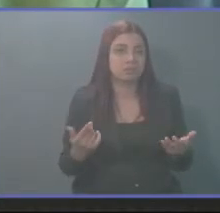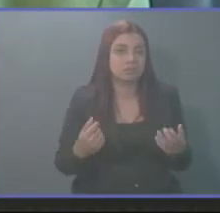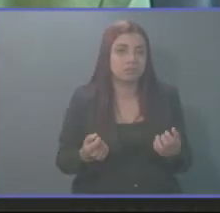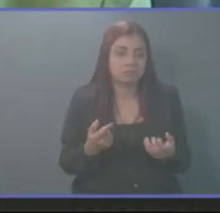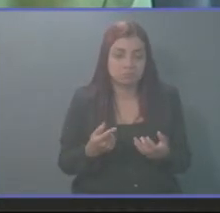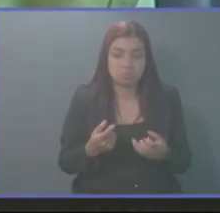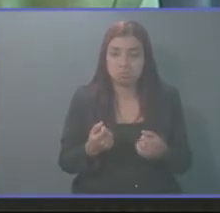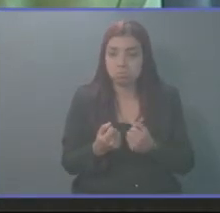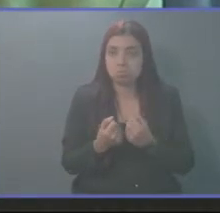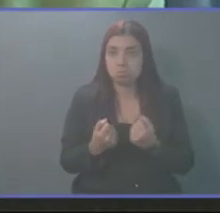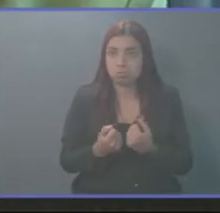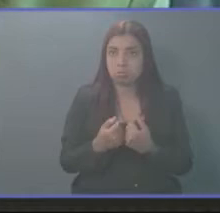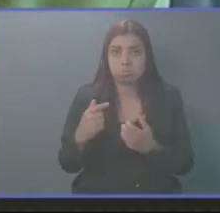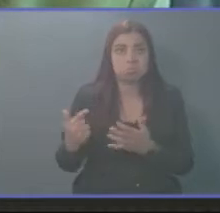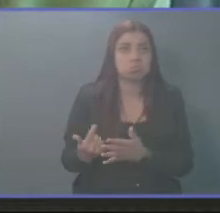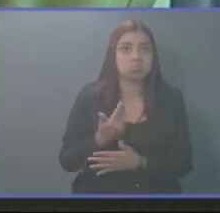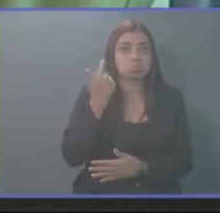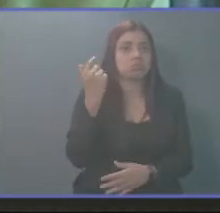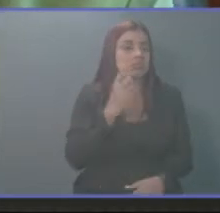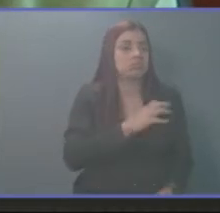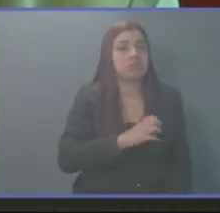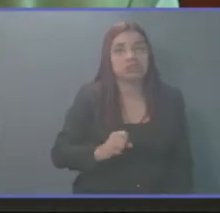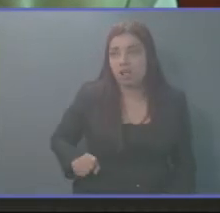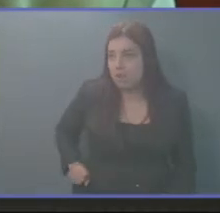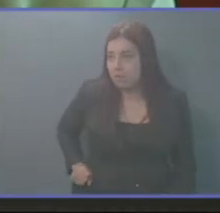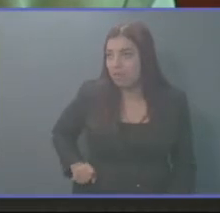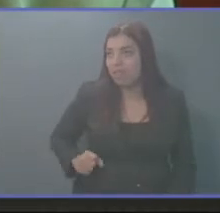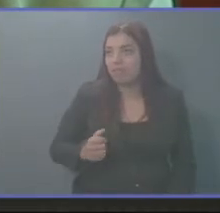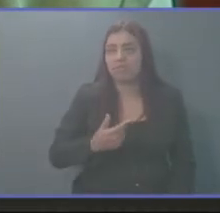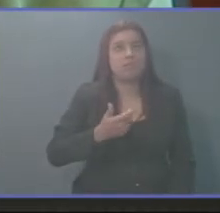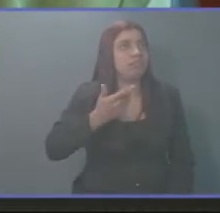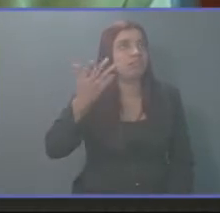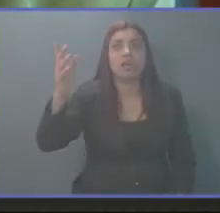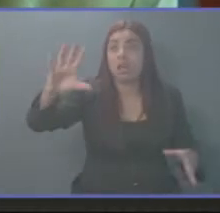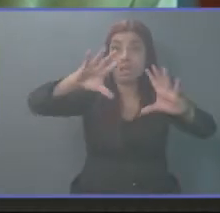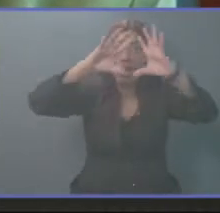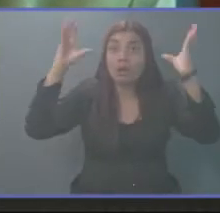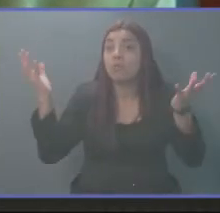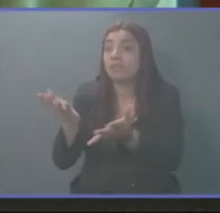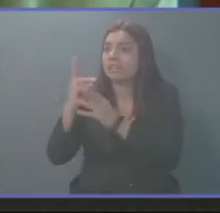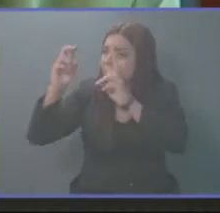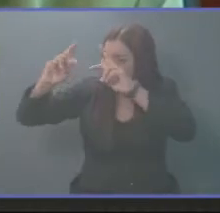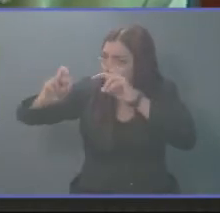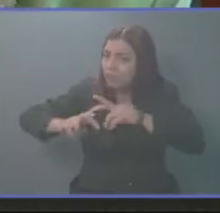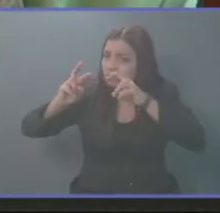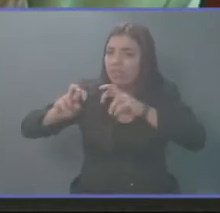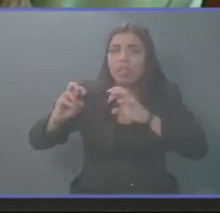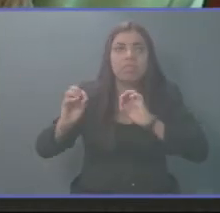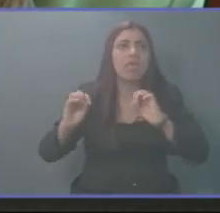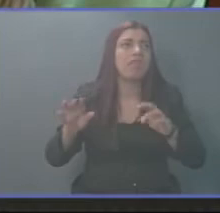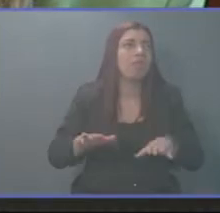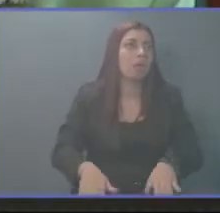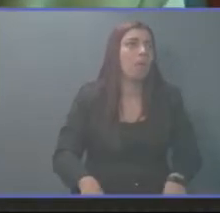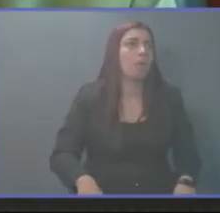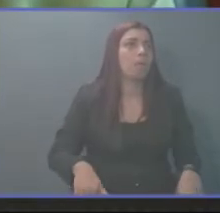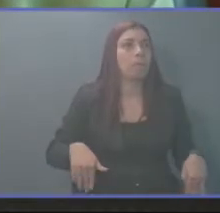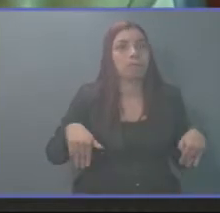de la academia, como es de la Universidad Nacional, como en todos los lugares del mundo se hace. Más allá de